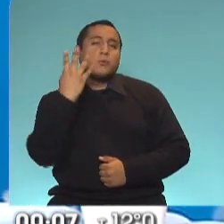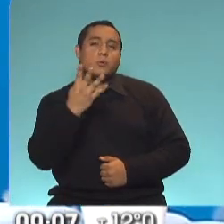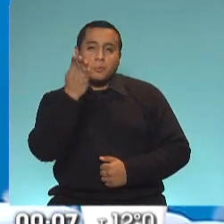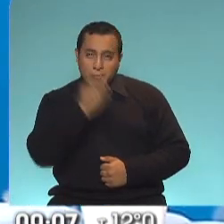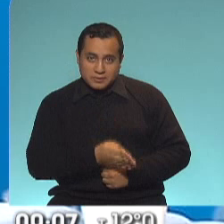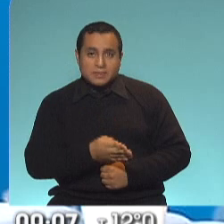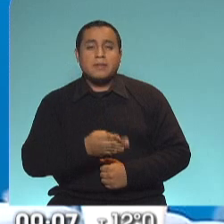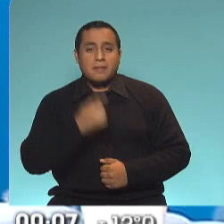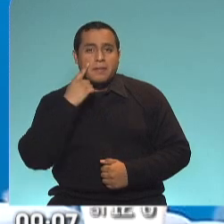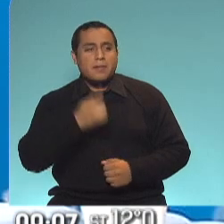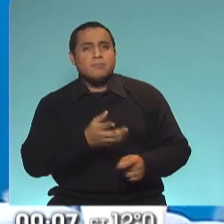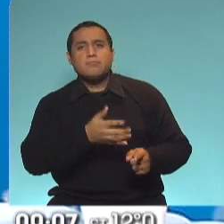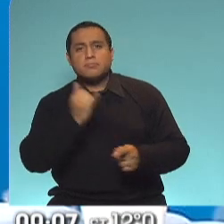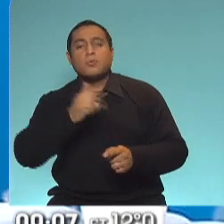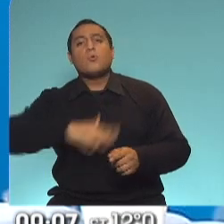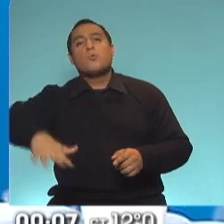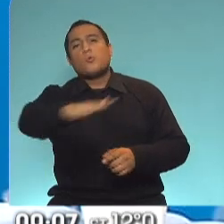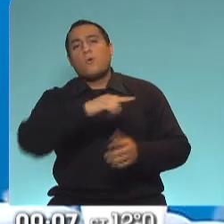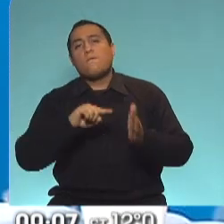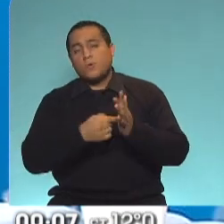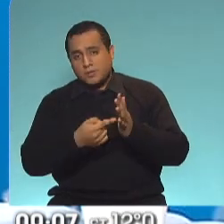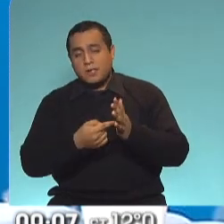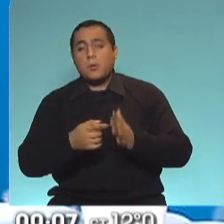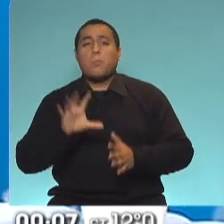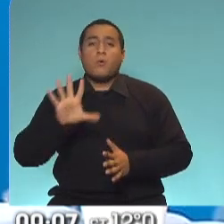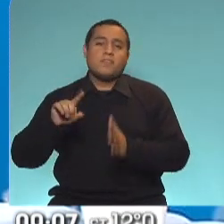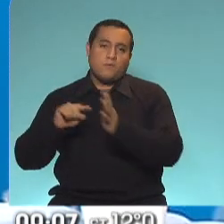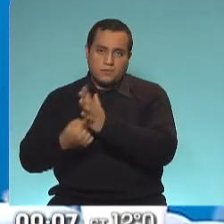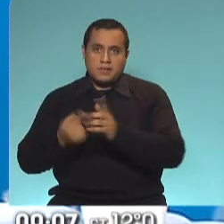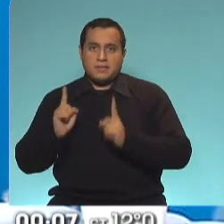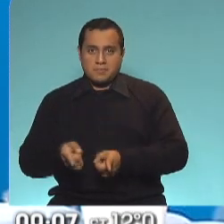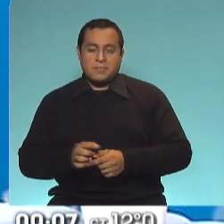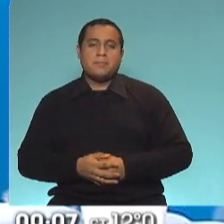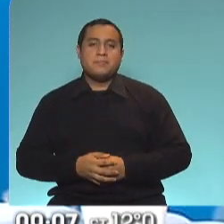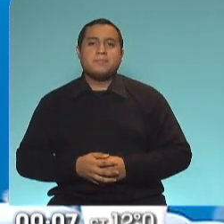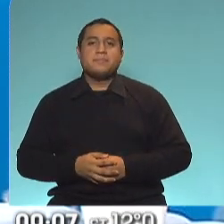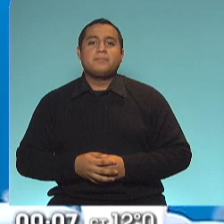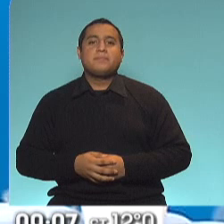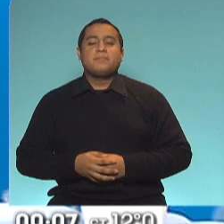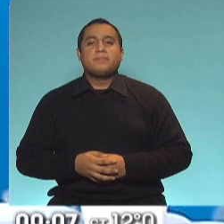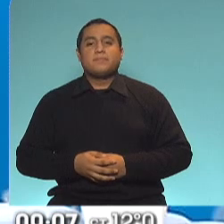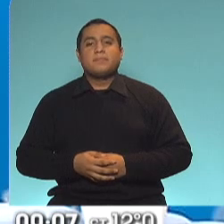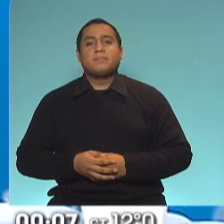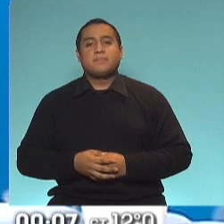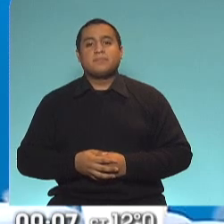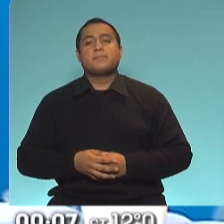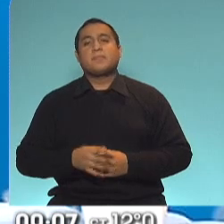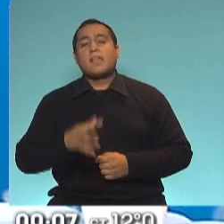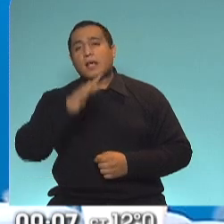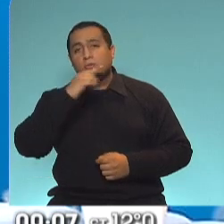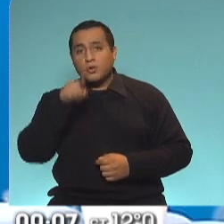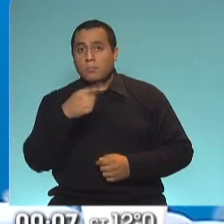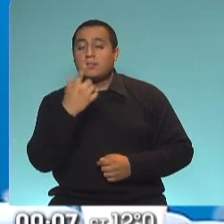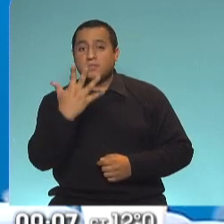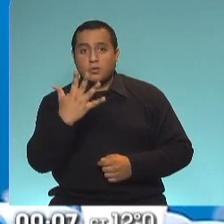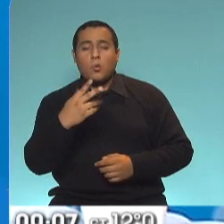se detectaron en la Ciudad Autónoma de Buenos Aires y en la provincia de Buenos Aires. La tasa de incidencia, 14,5